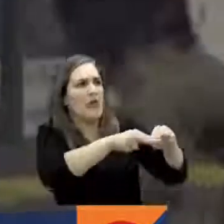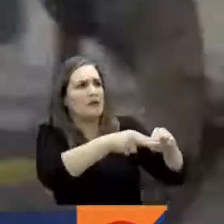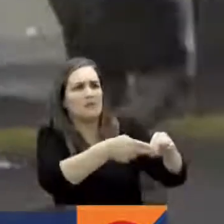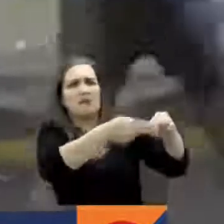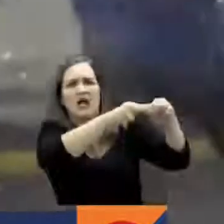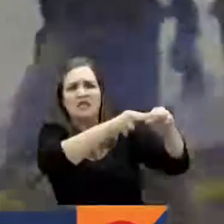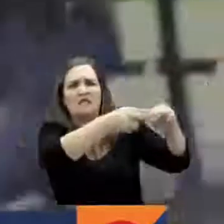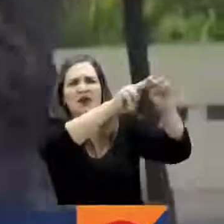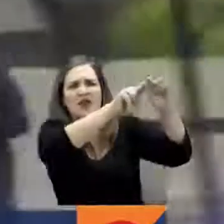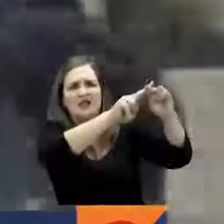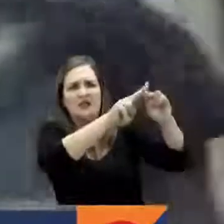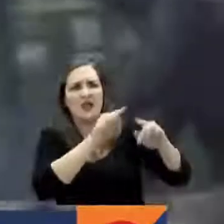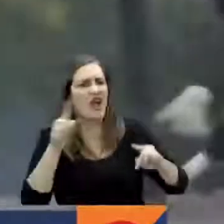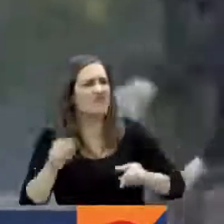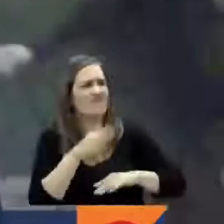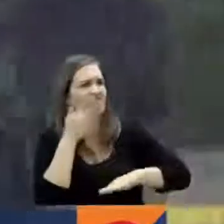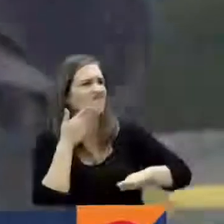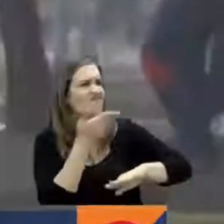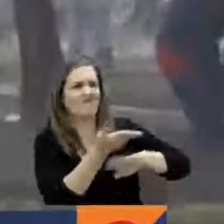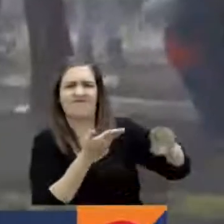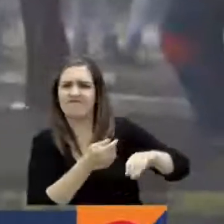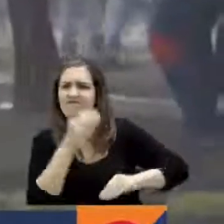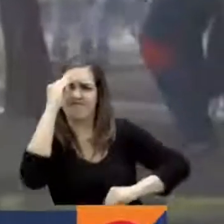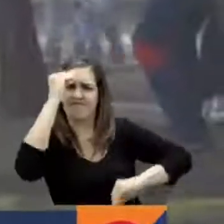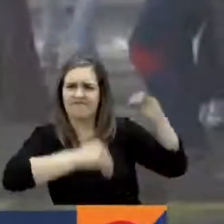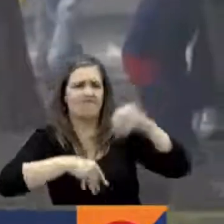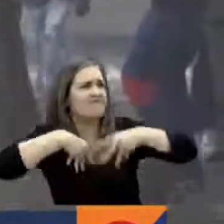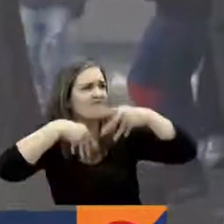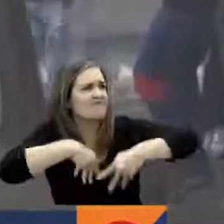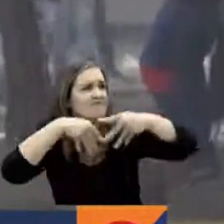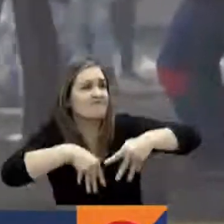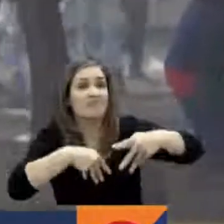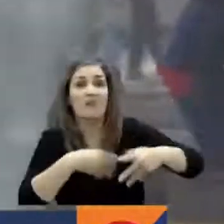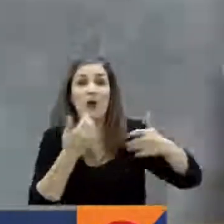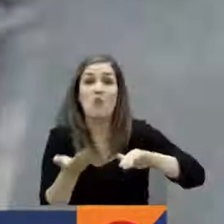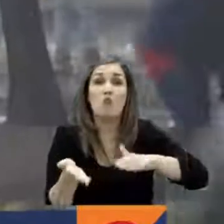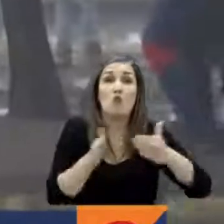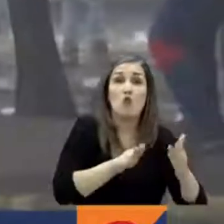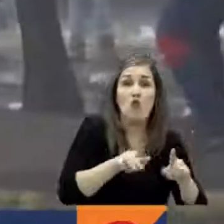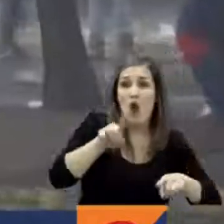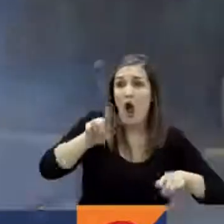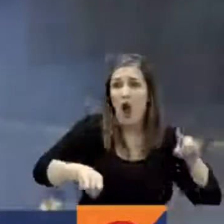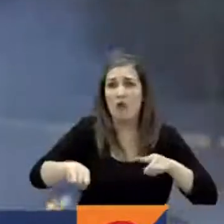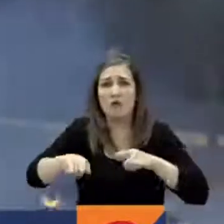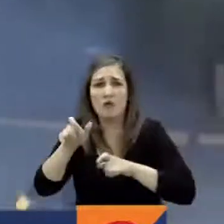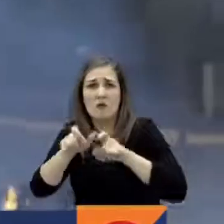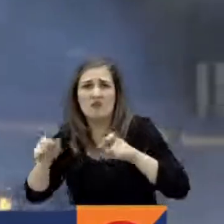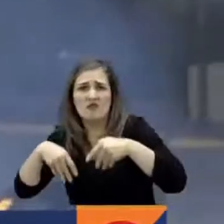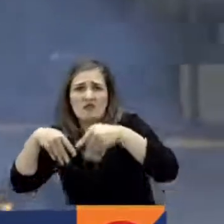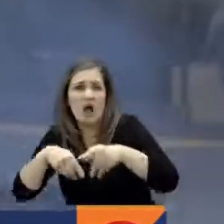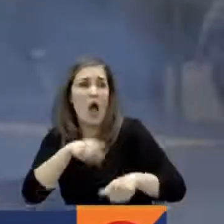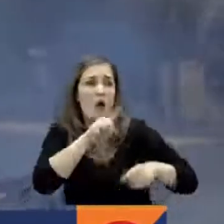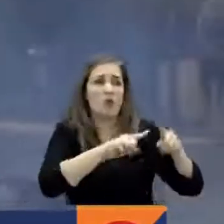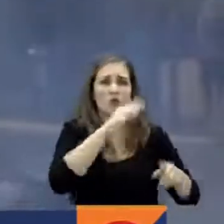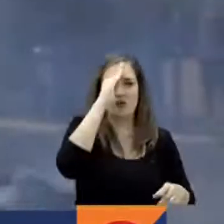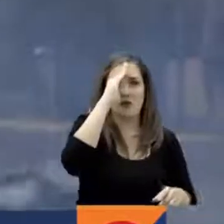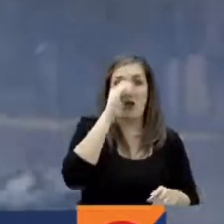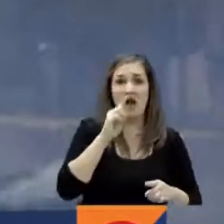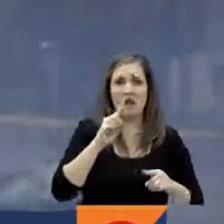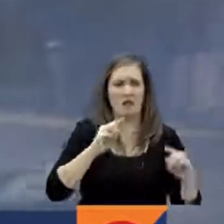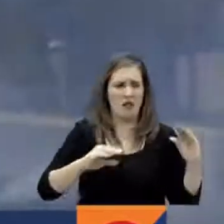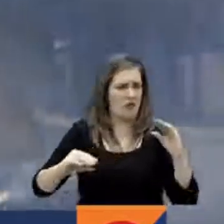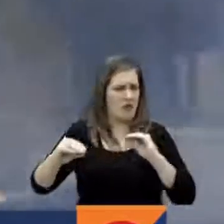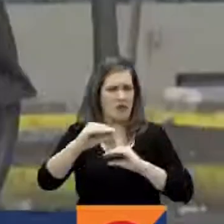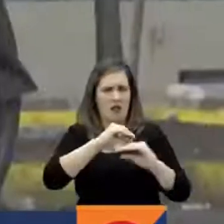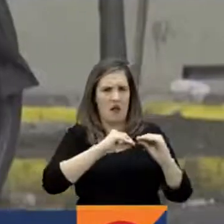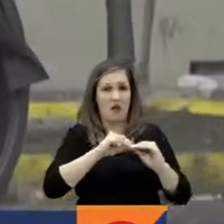entre policías y los manifestantes. La muerte más reciente tiene versiones tal vez encontradas. Mientras las